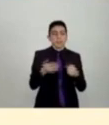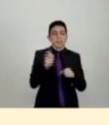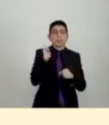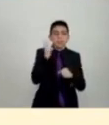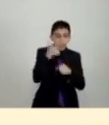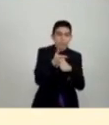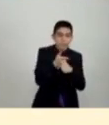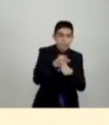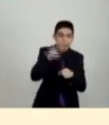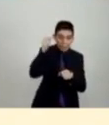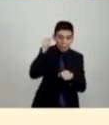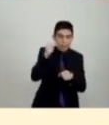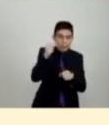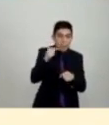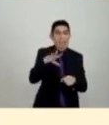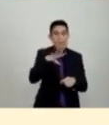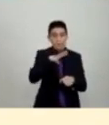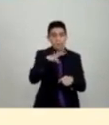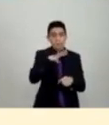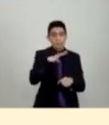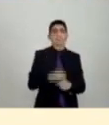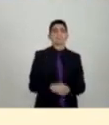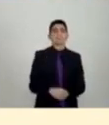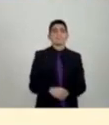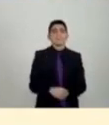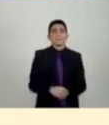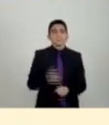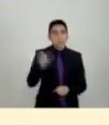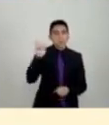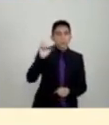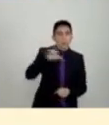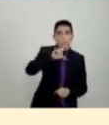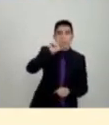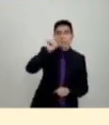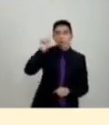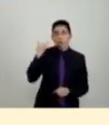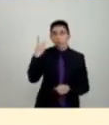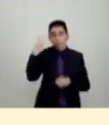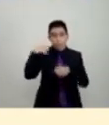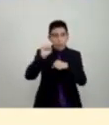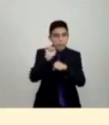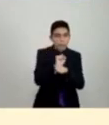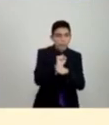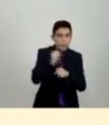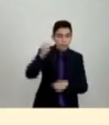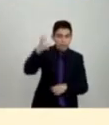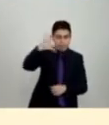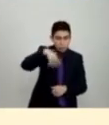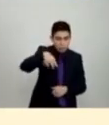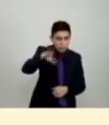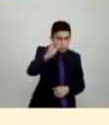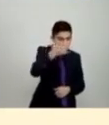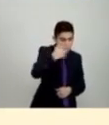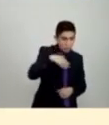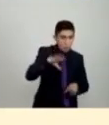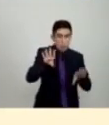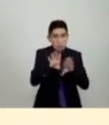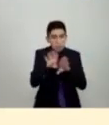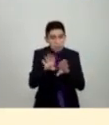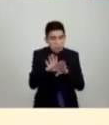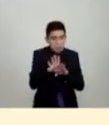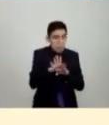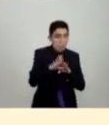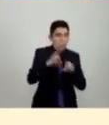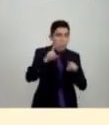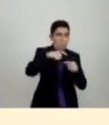novela, ahí está, ahí la tienes. Cuando después de 2 semanas de estarle buscando, y ahora cómo lo saco donde lo